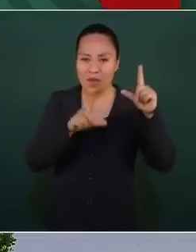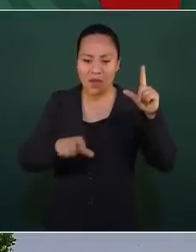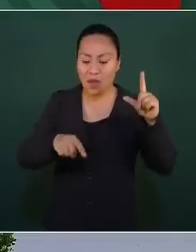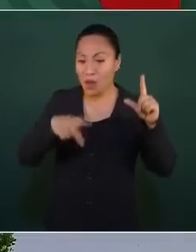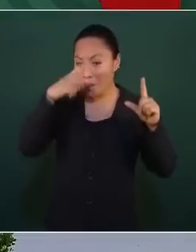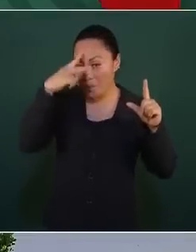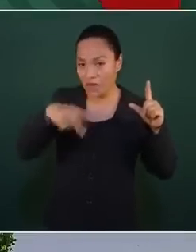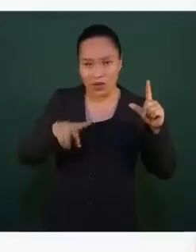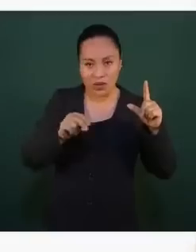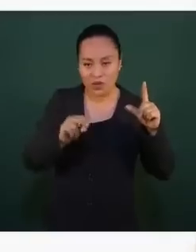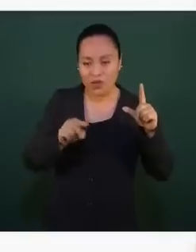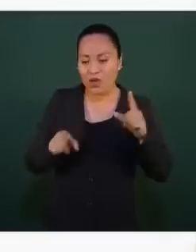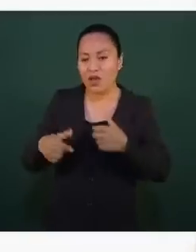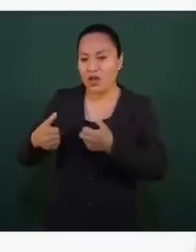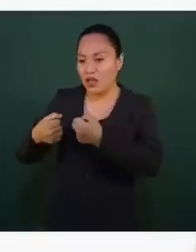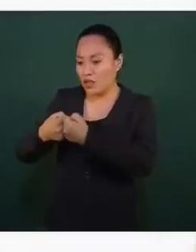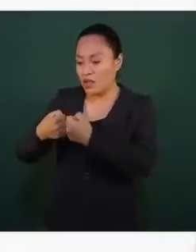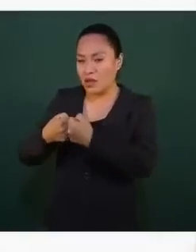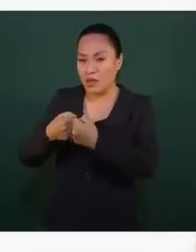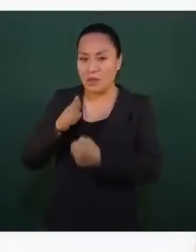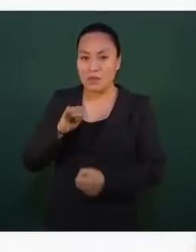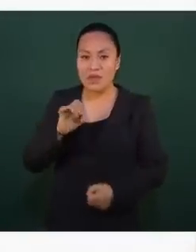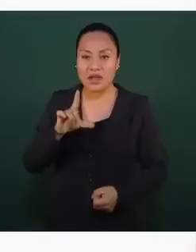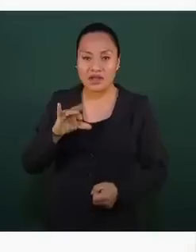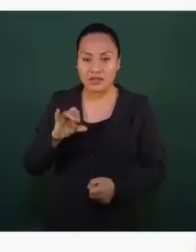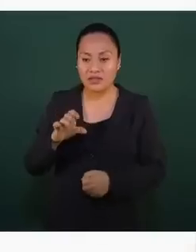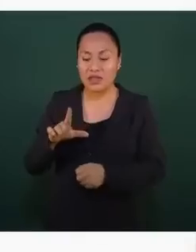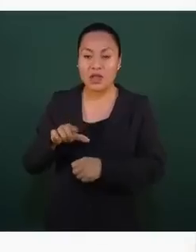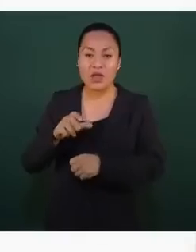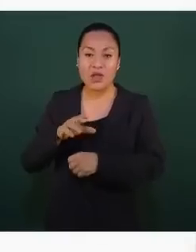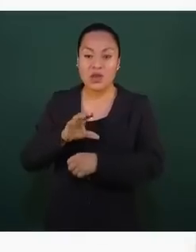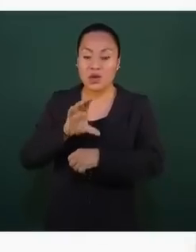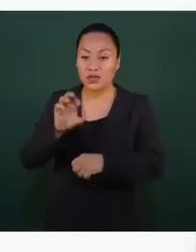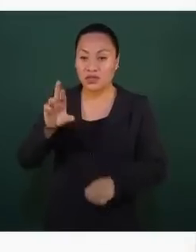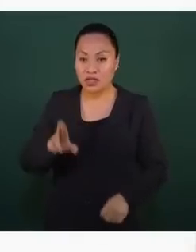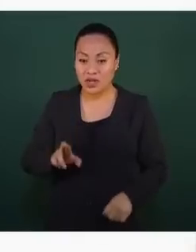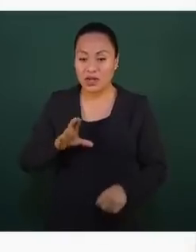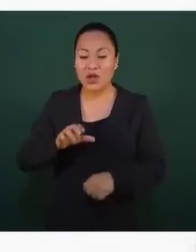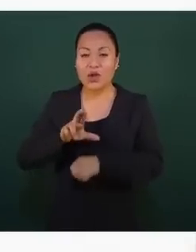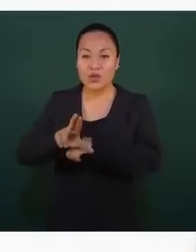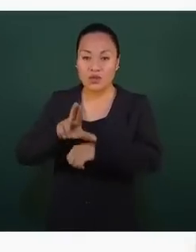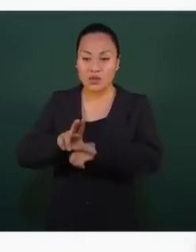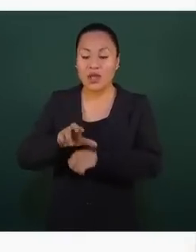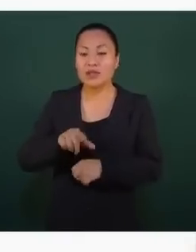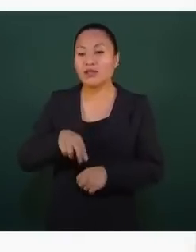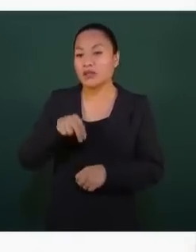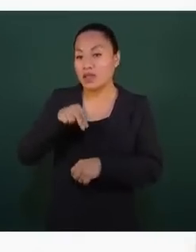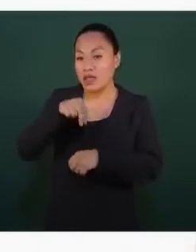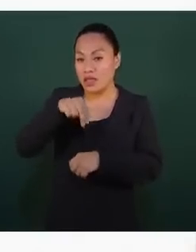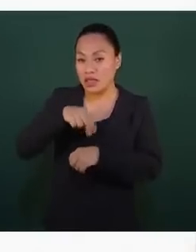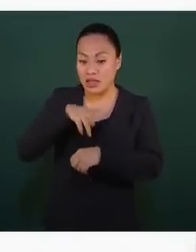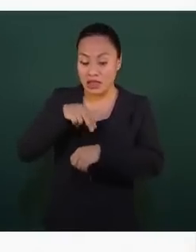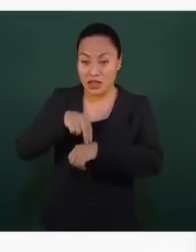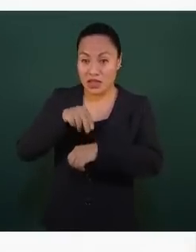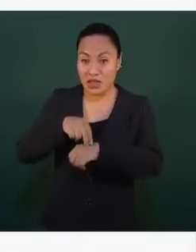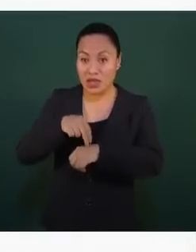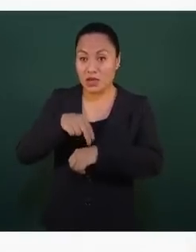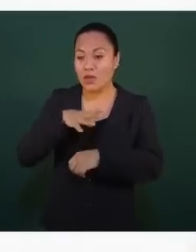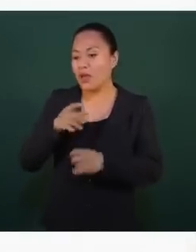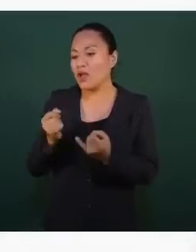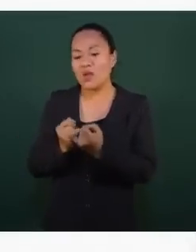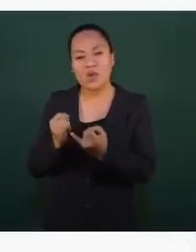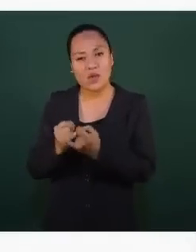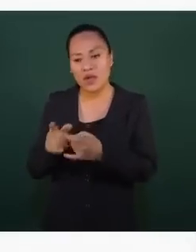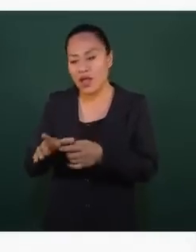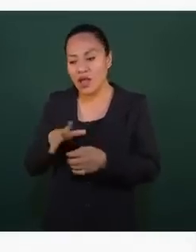a Belice, Costa Rica, Nicaragua, Honduras y El Salvador, formaba parte de la